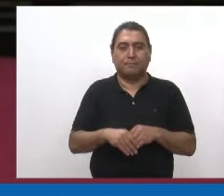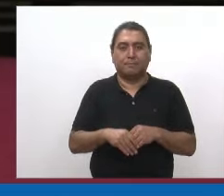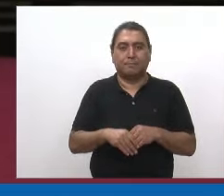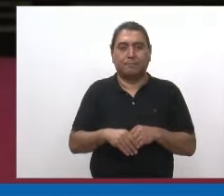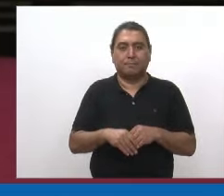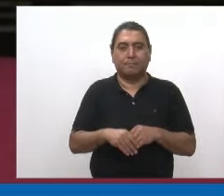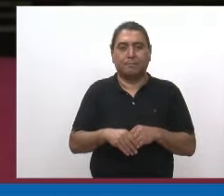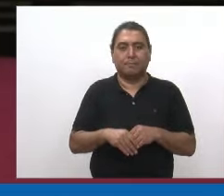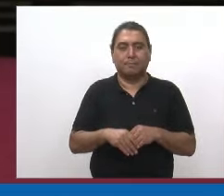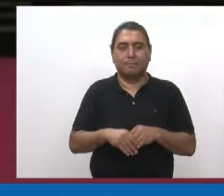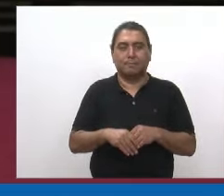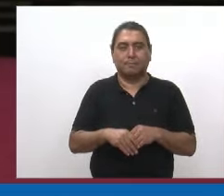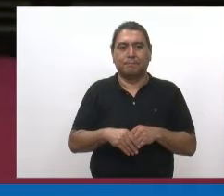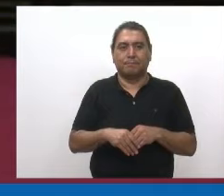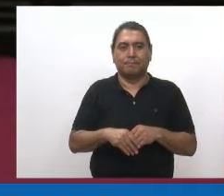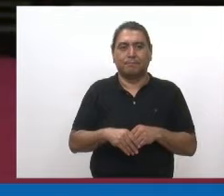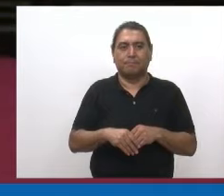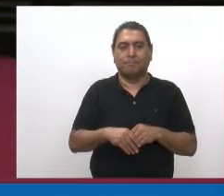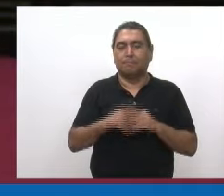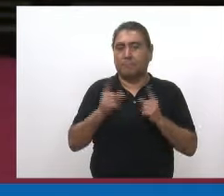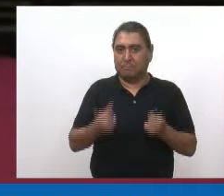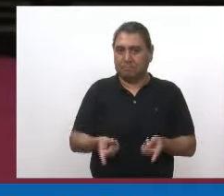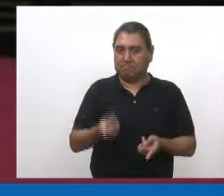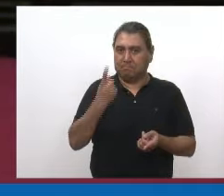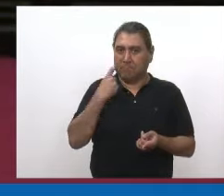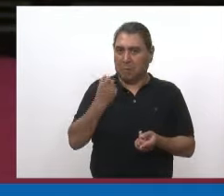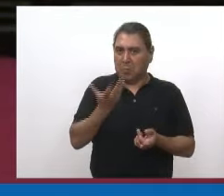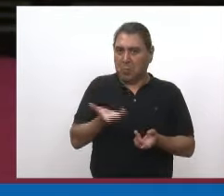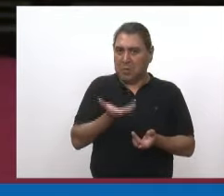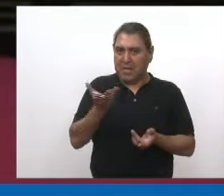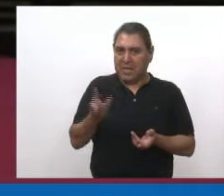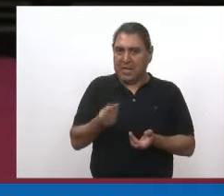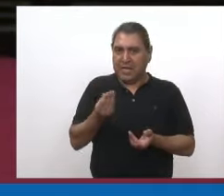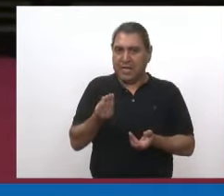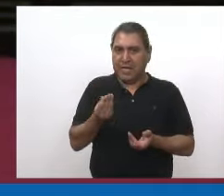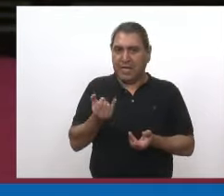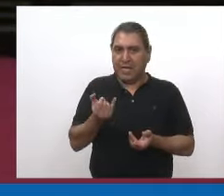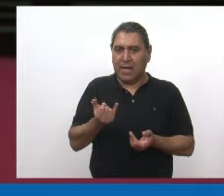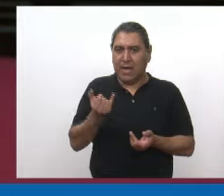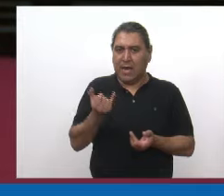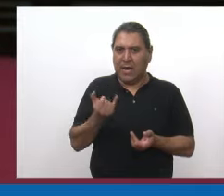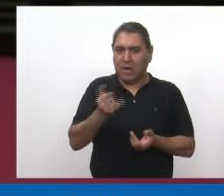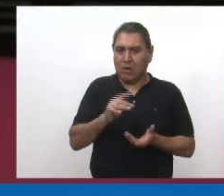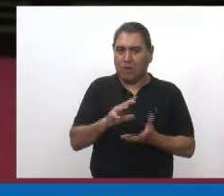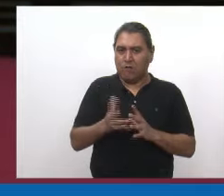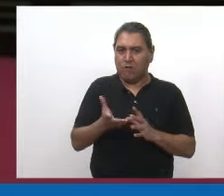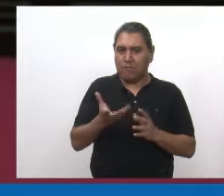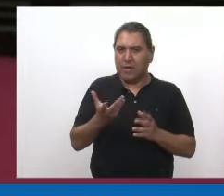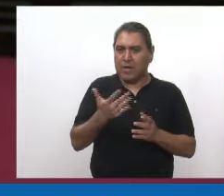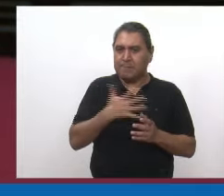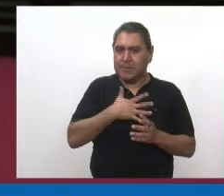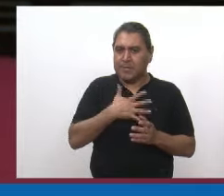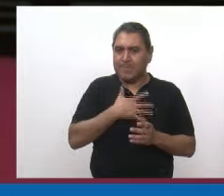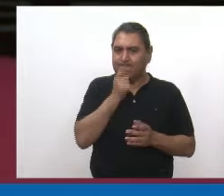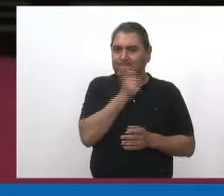que denotan en el fondo una intencionalidad que a mí por lo menos no me cierra.